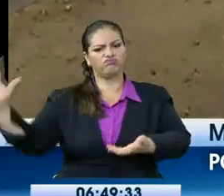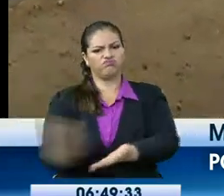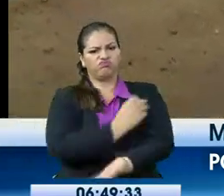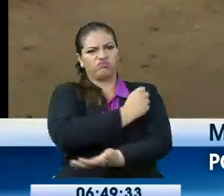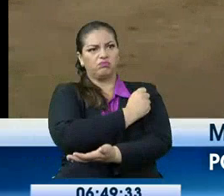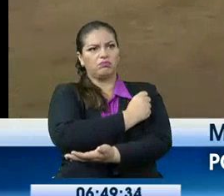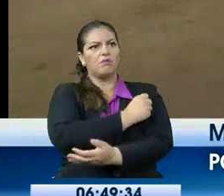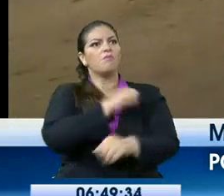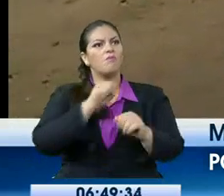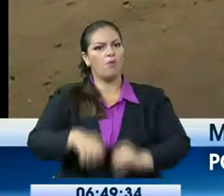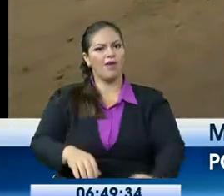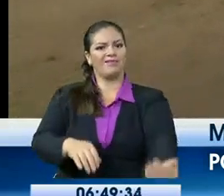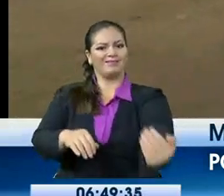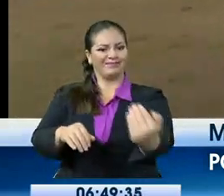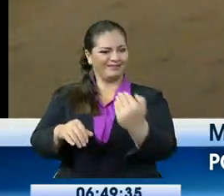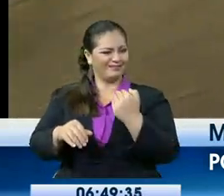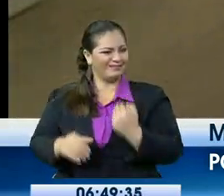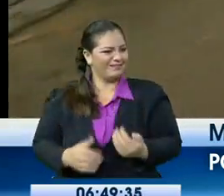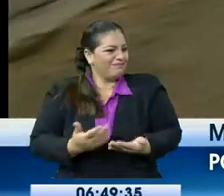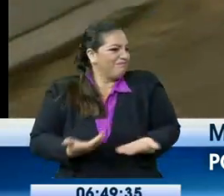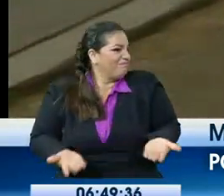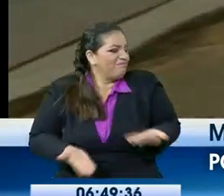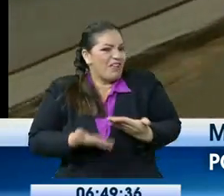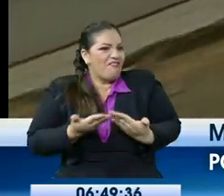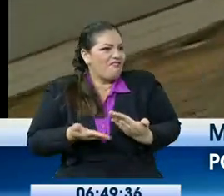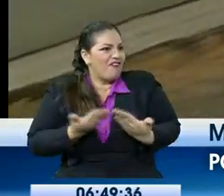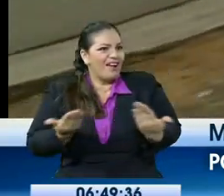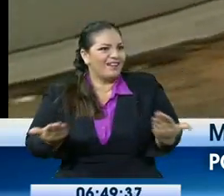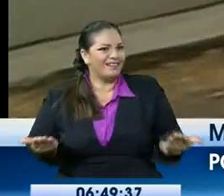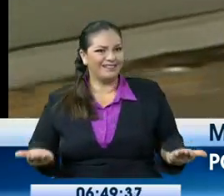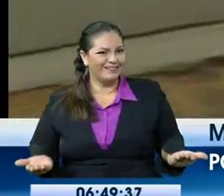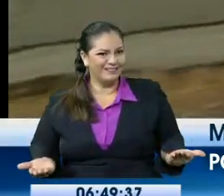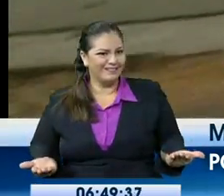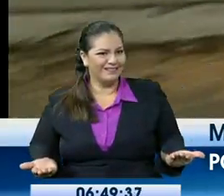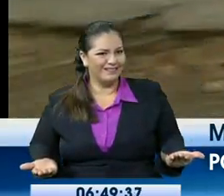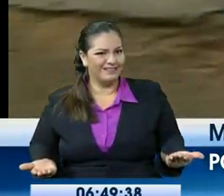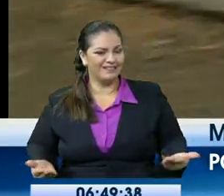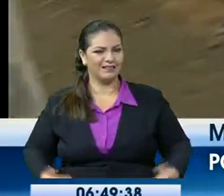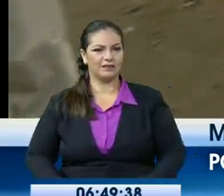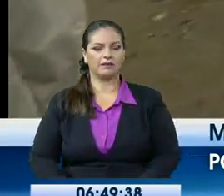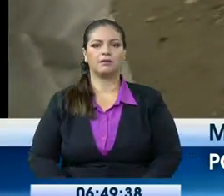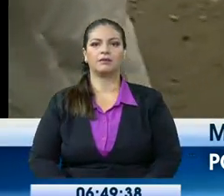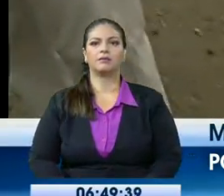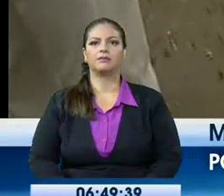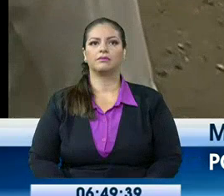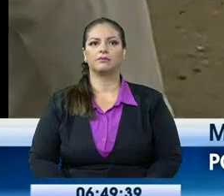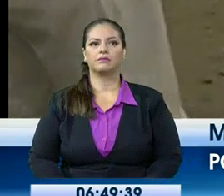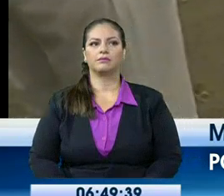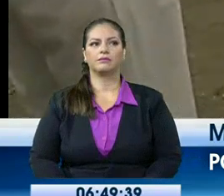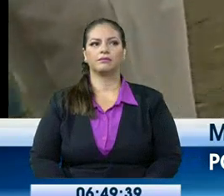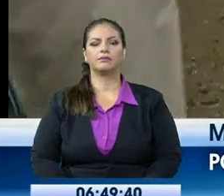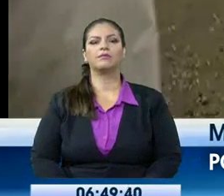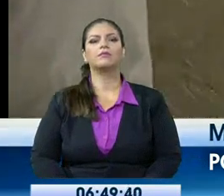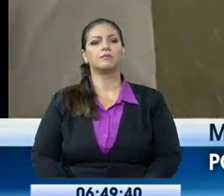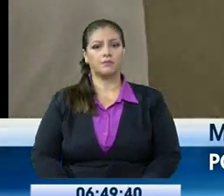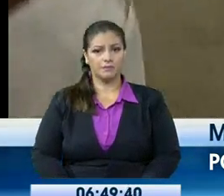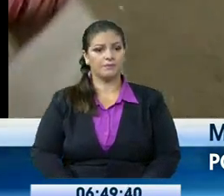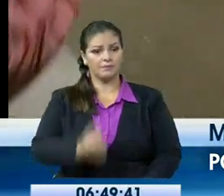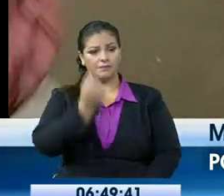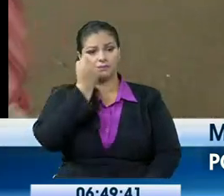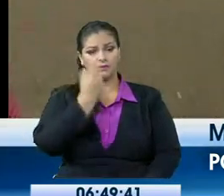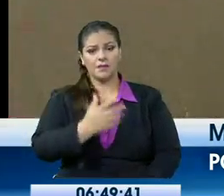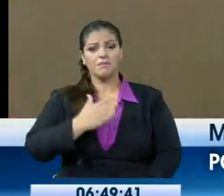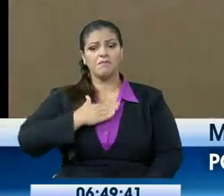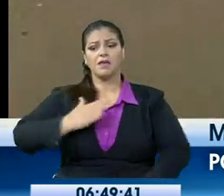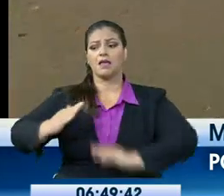a nuestra ciudad. O sea, un solo carril. Un solo carril. Un solo carril. No necesitamos. Lo que necesitamos es ingresar a nuestras casas, a nuestra morada. ¿Qué